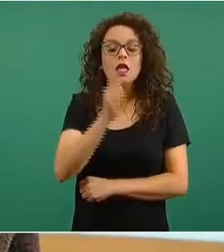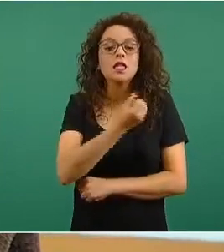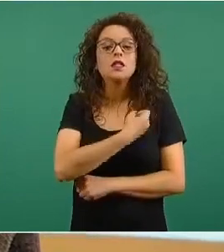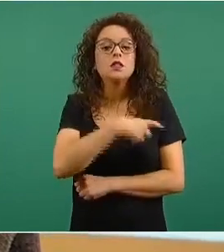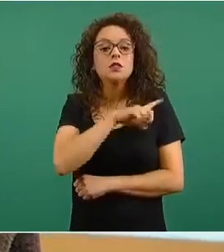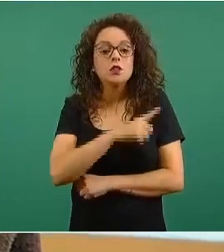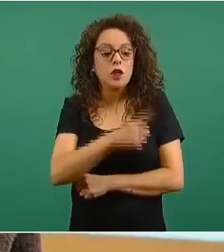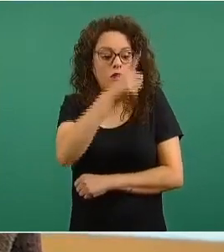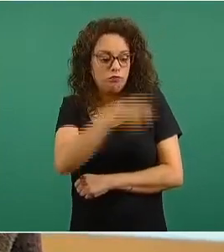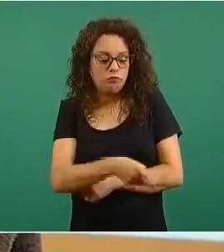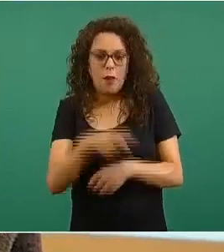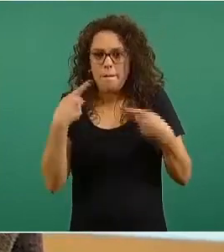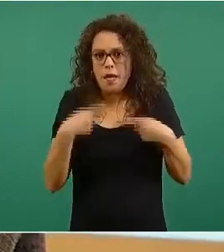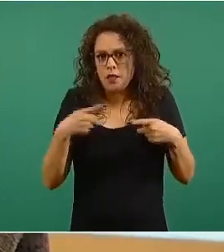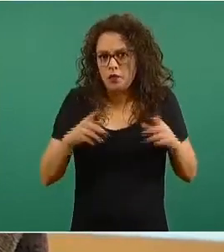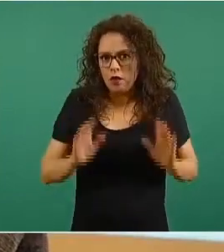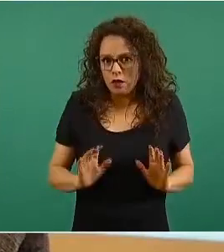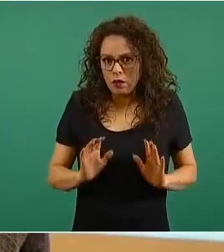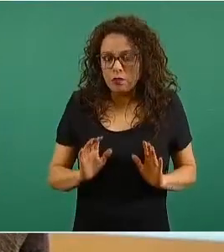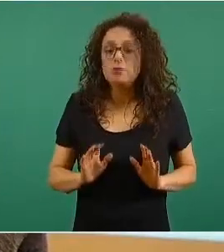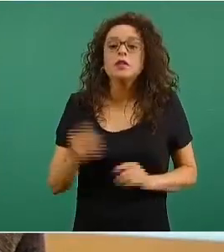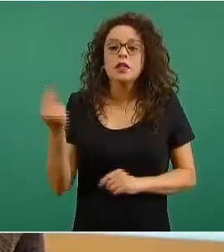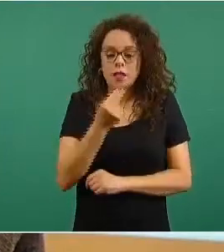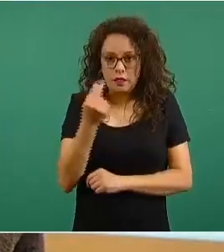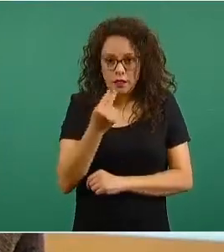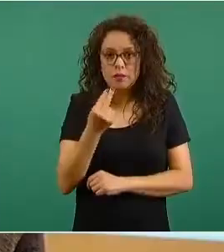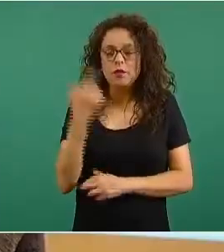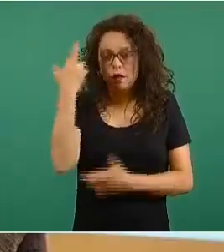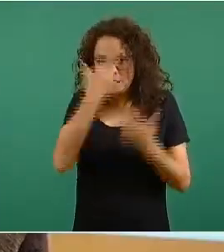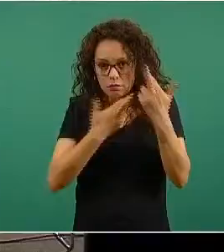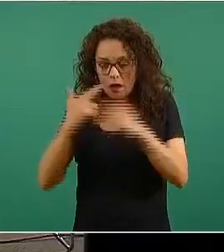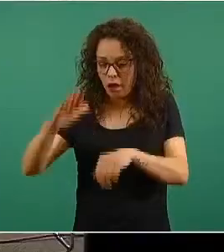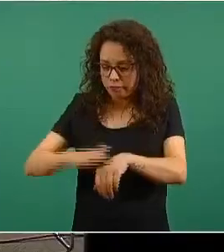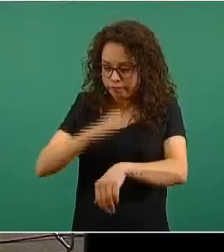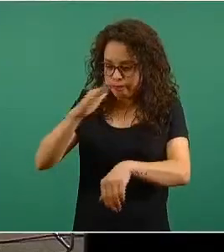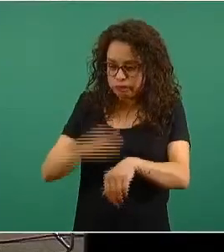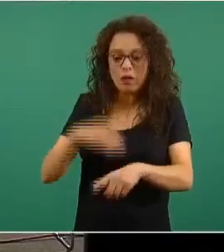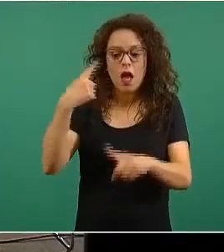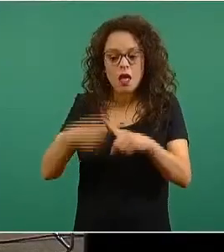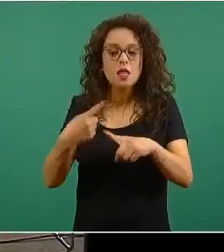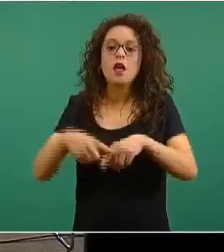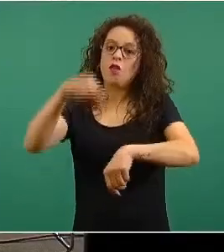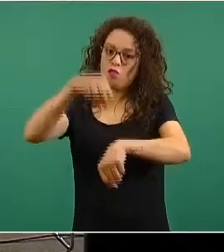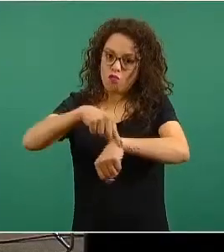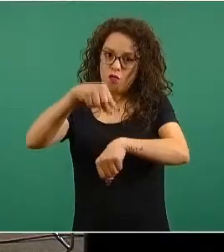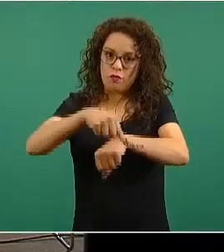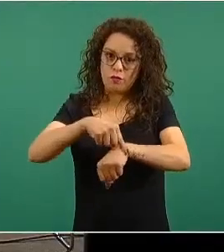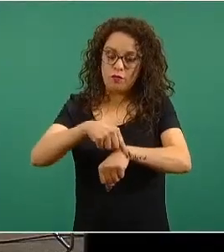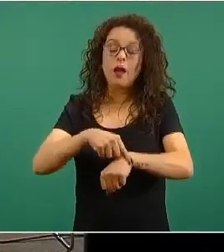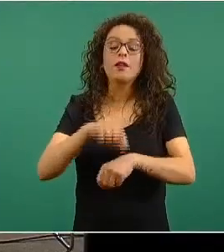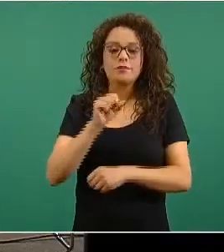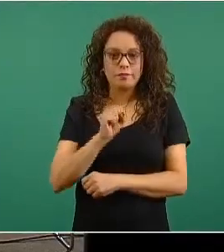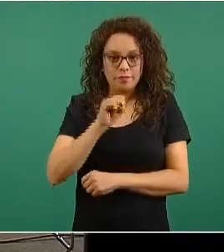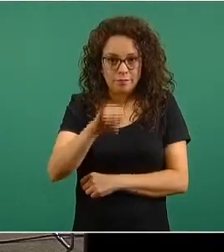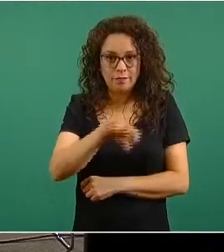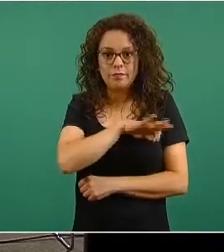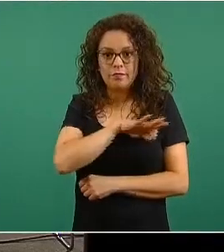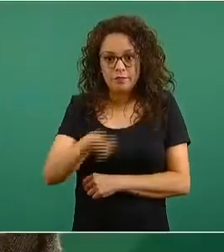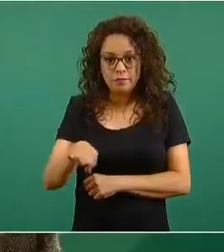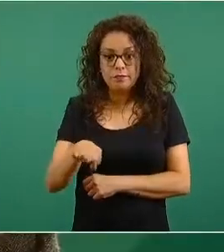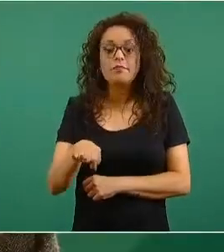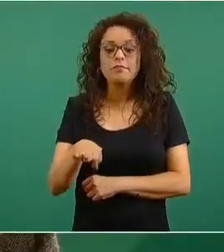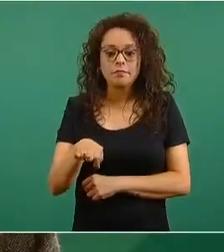una persona, que es evaluada por una persona médica, se puede considerar el realizar una intervención